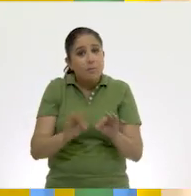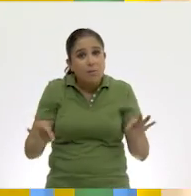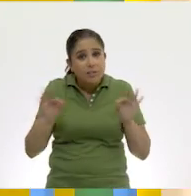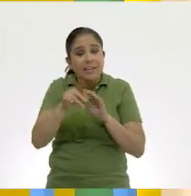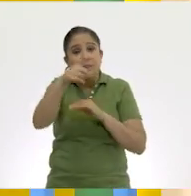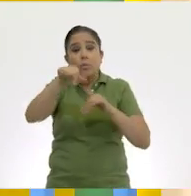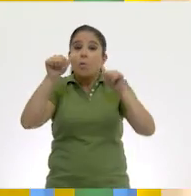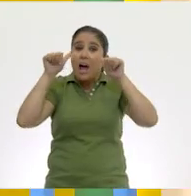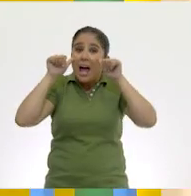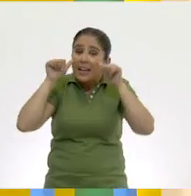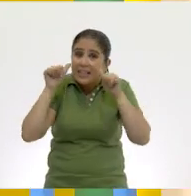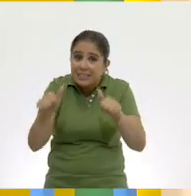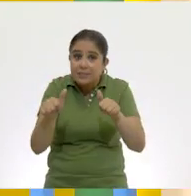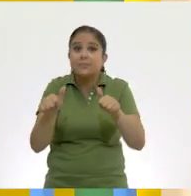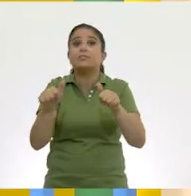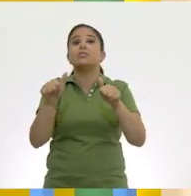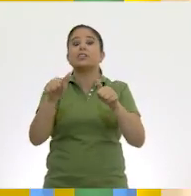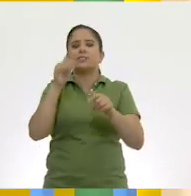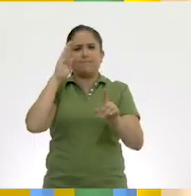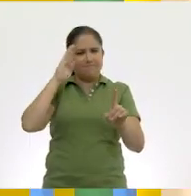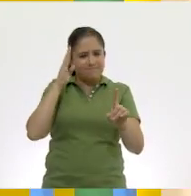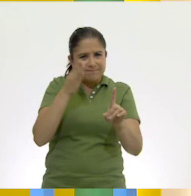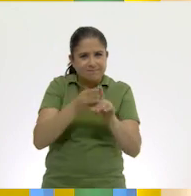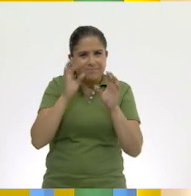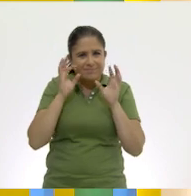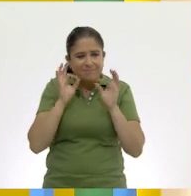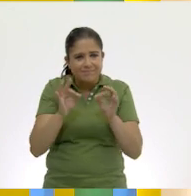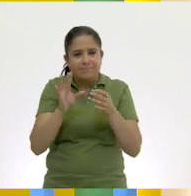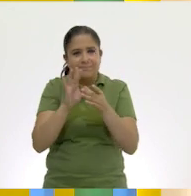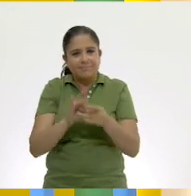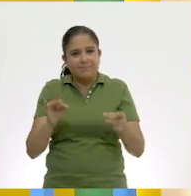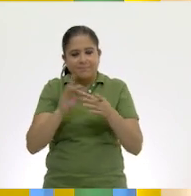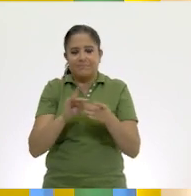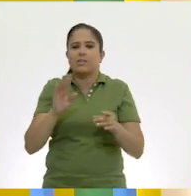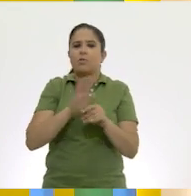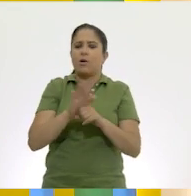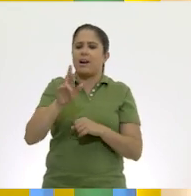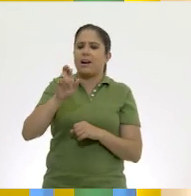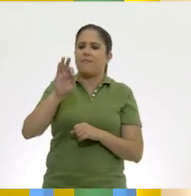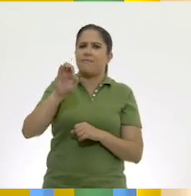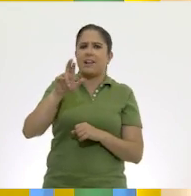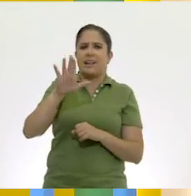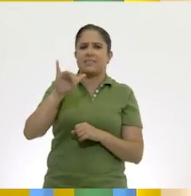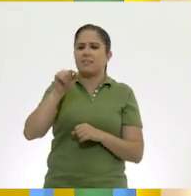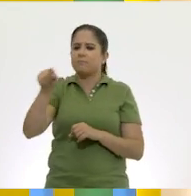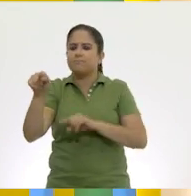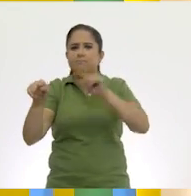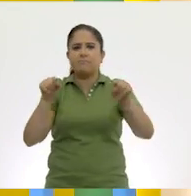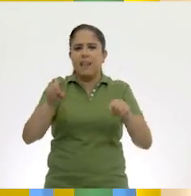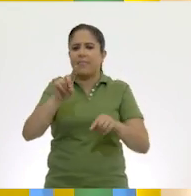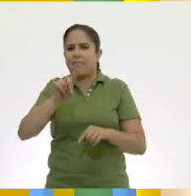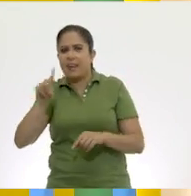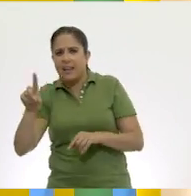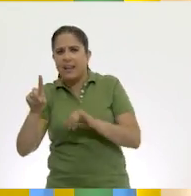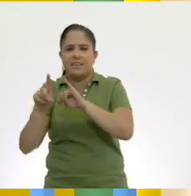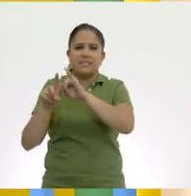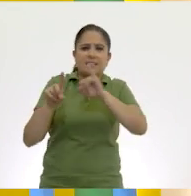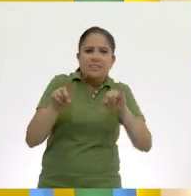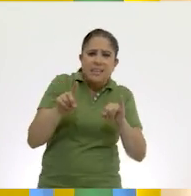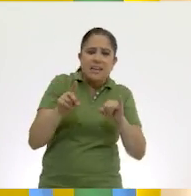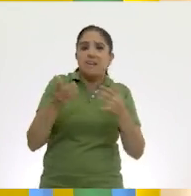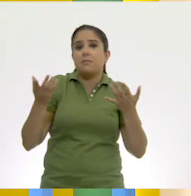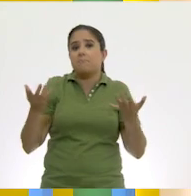mucha atención y decir específicamente las referencias y hacia dónde se encuentran hacia la derecha hacia la